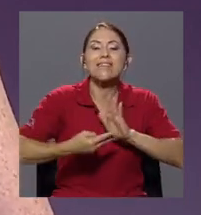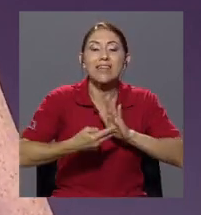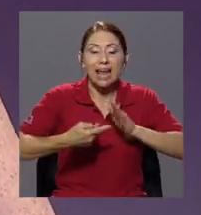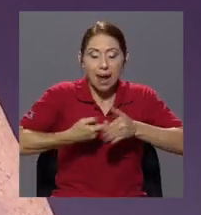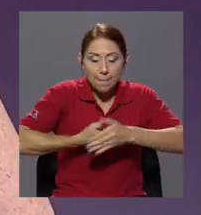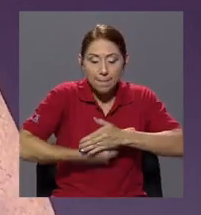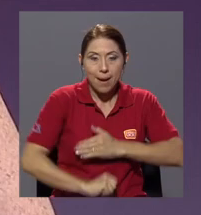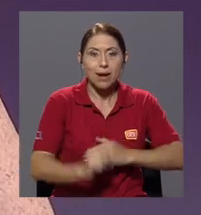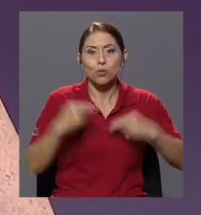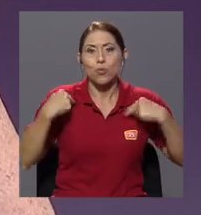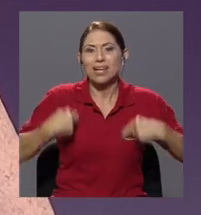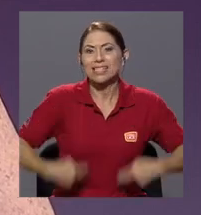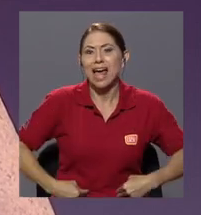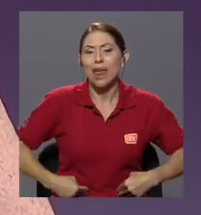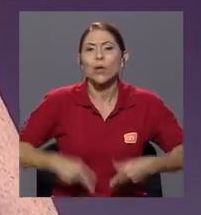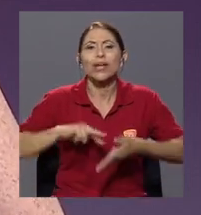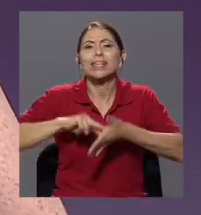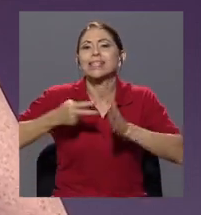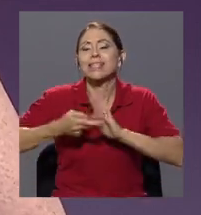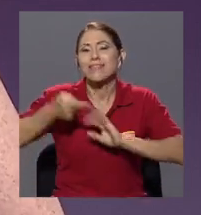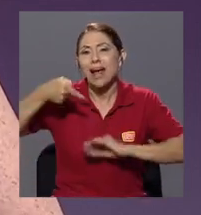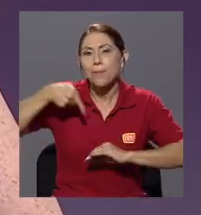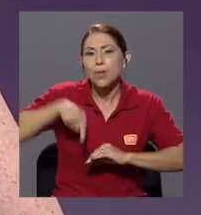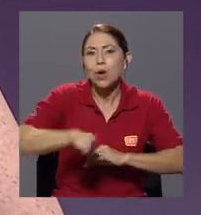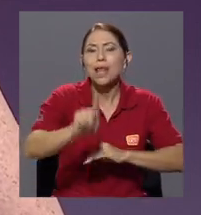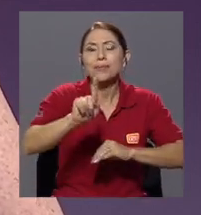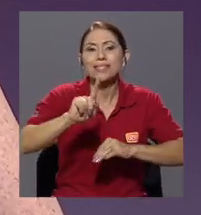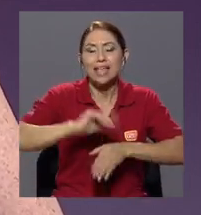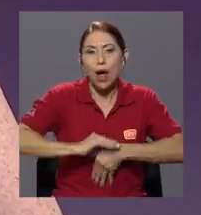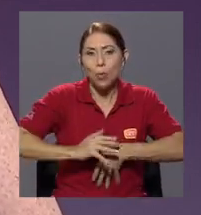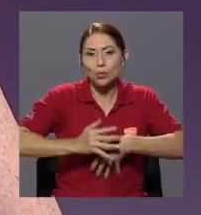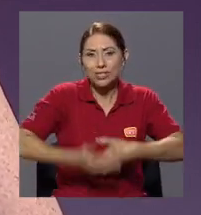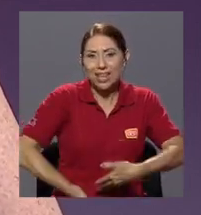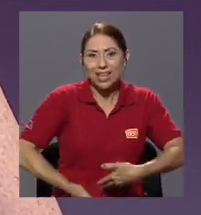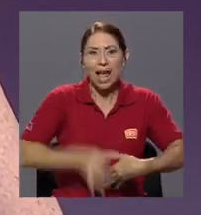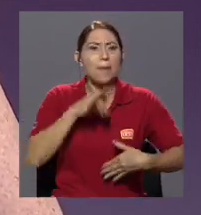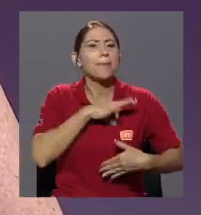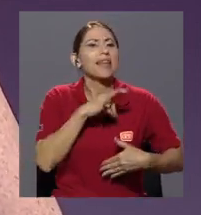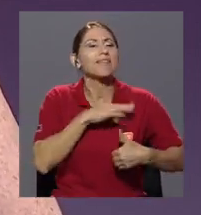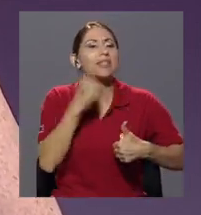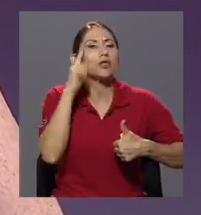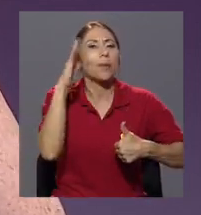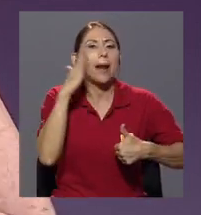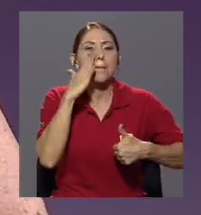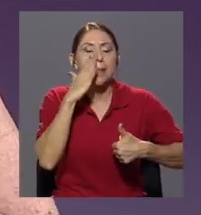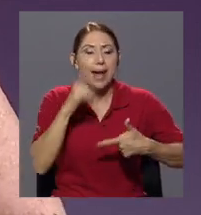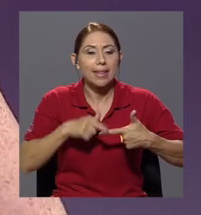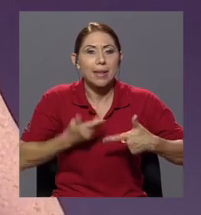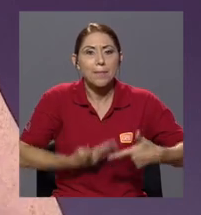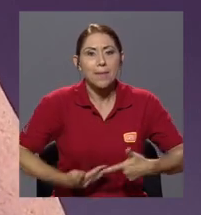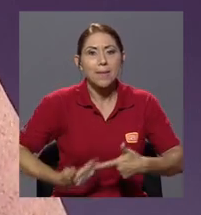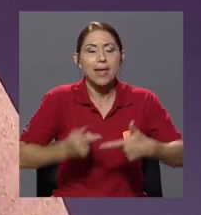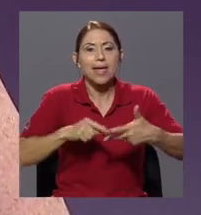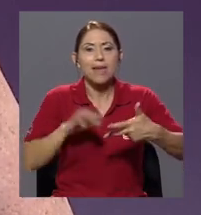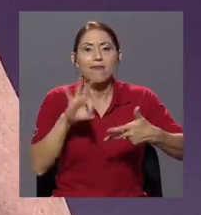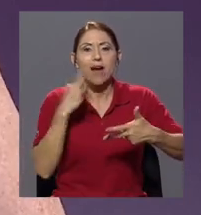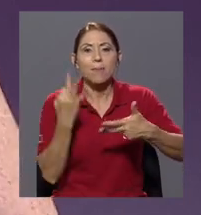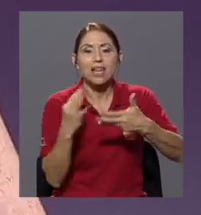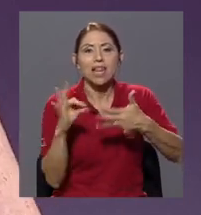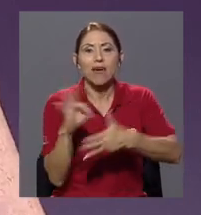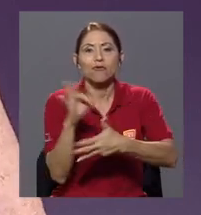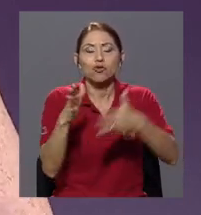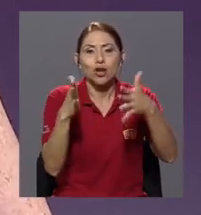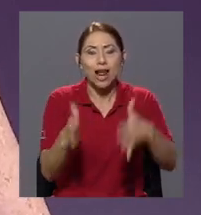significa la violencia obstétrica cuáles son los beneficios tanto para la madre bebé familia y también el personal de